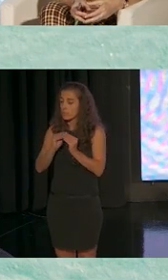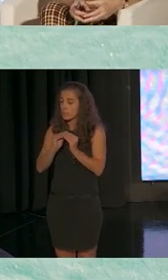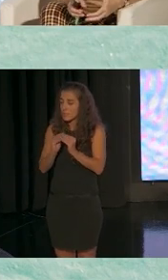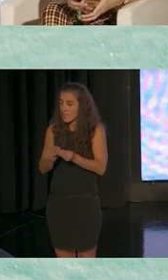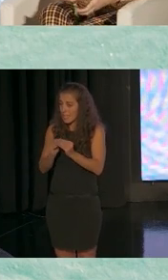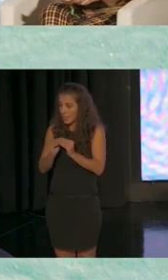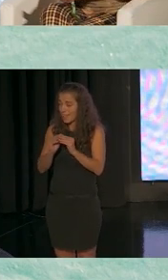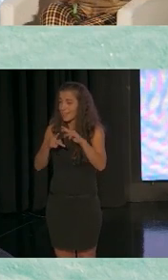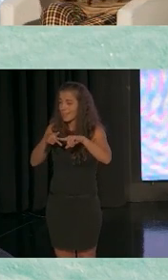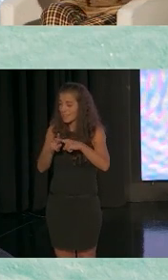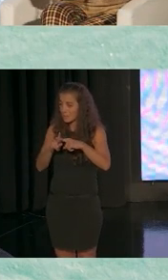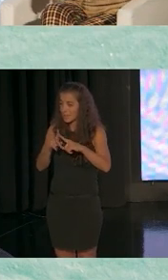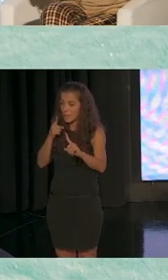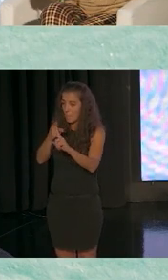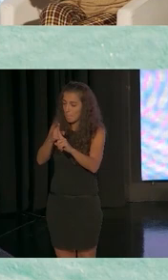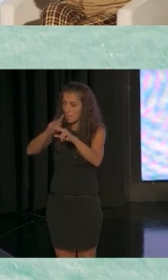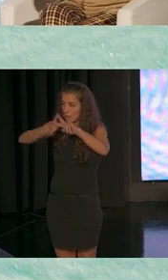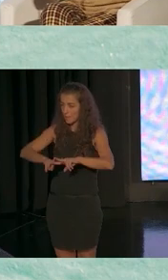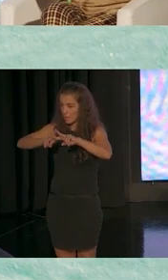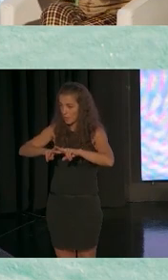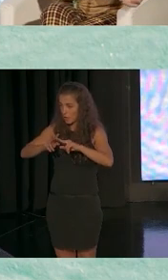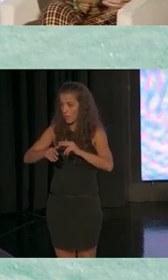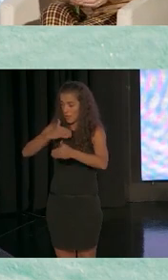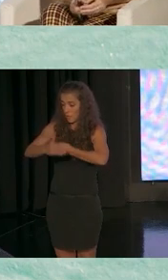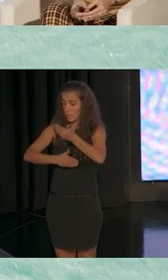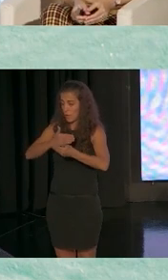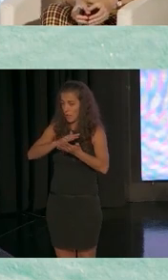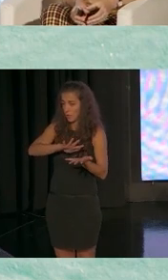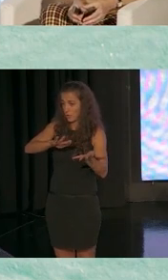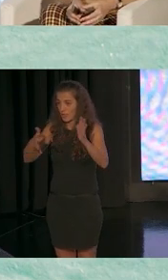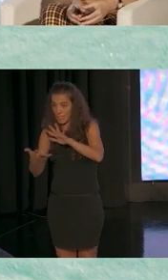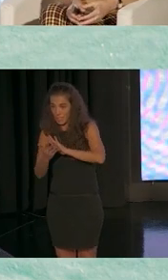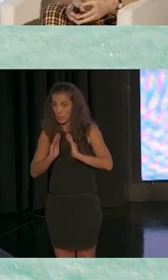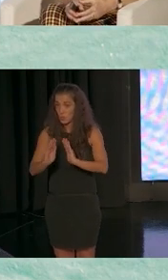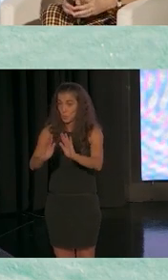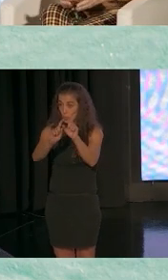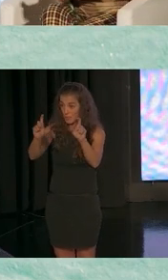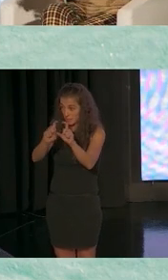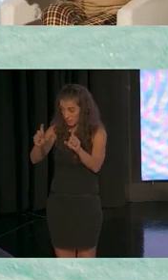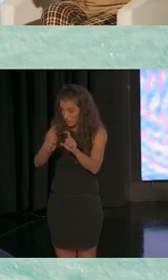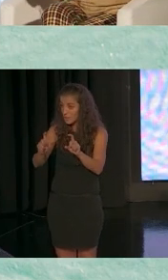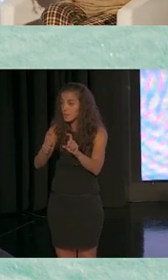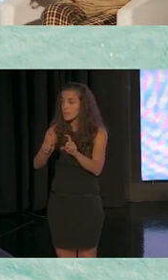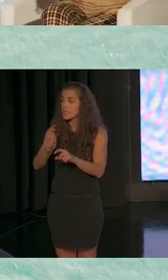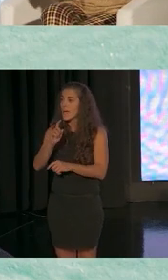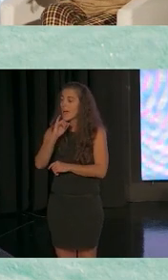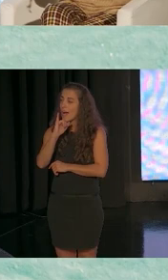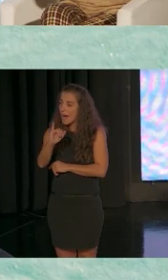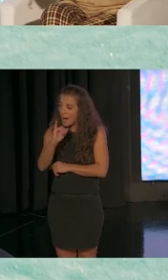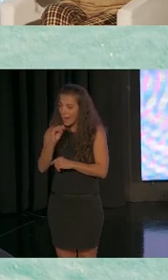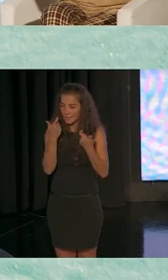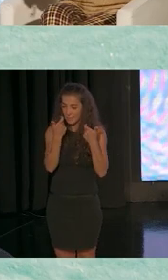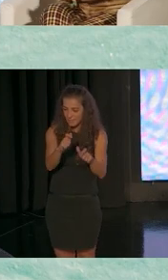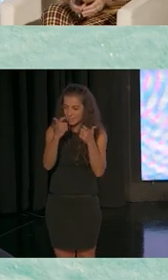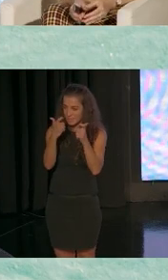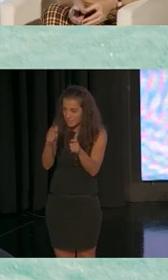la evaluación del propio proceso de transformación de las entidades y tiene varios ámbitos